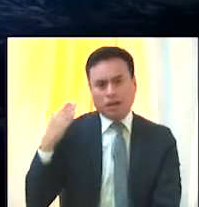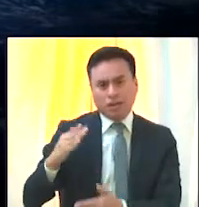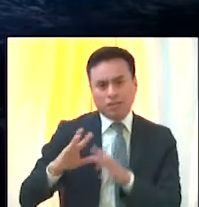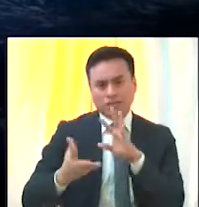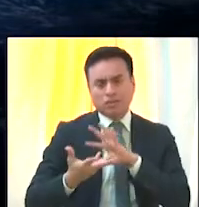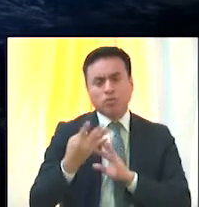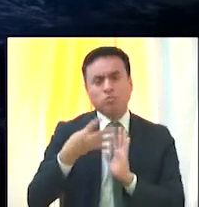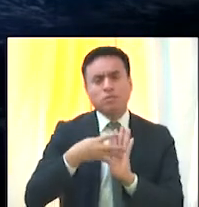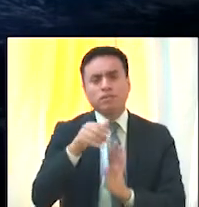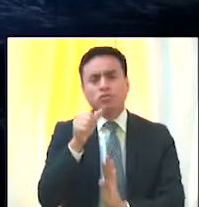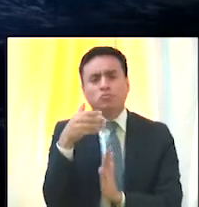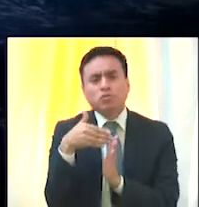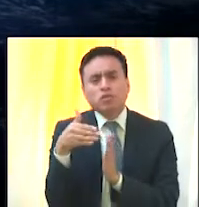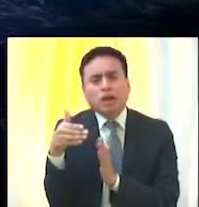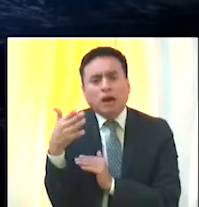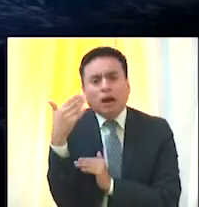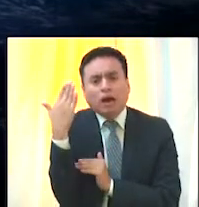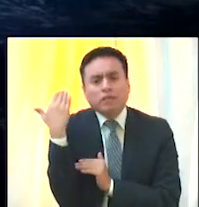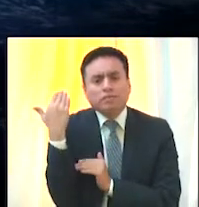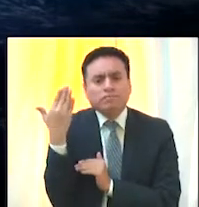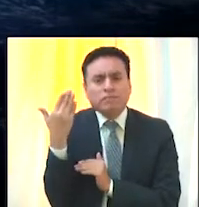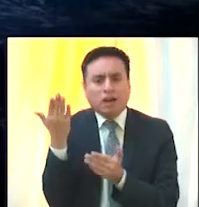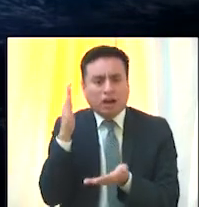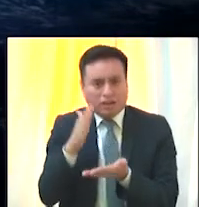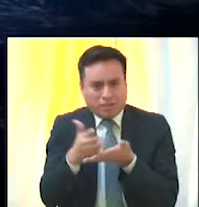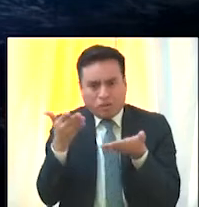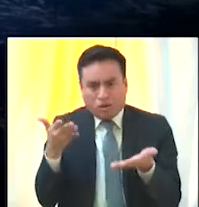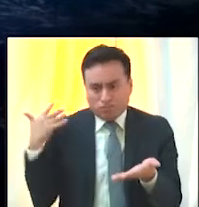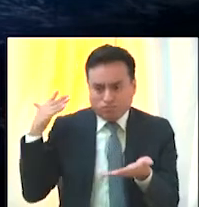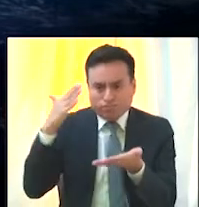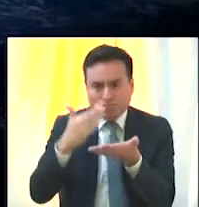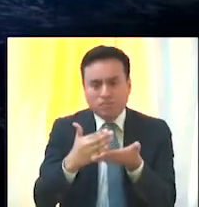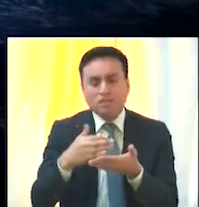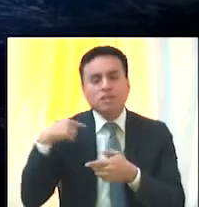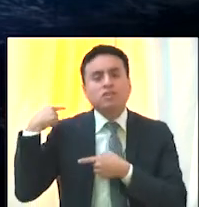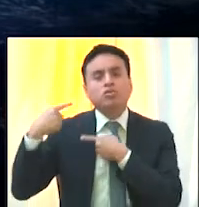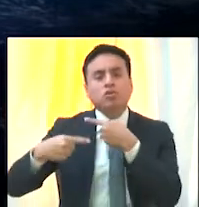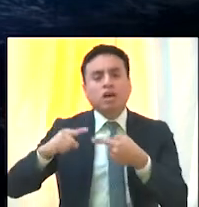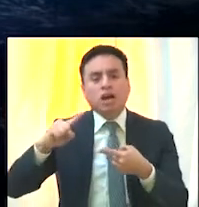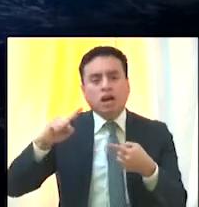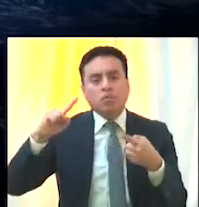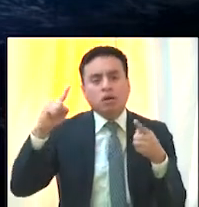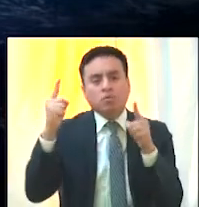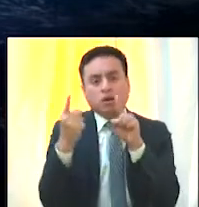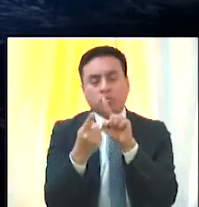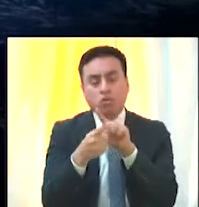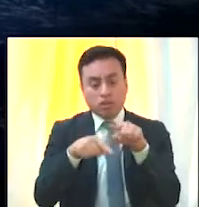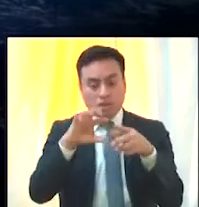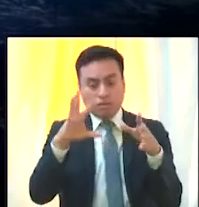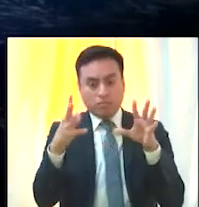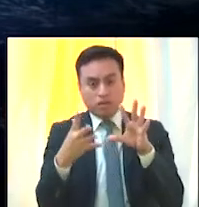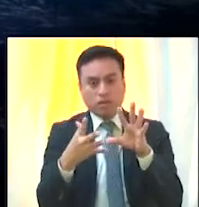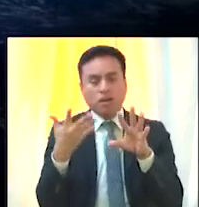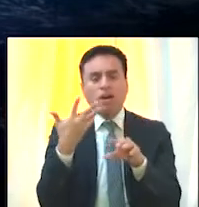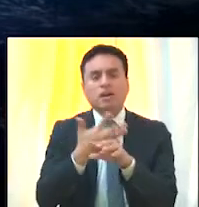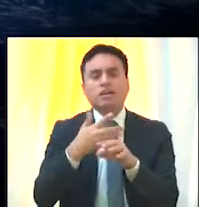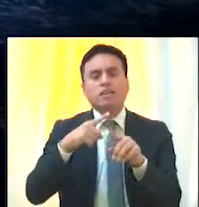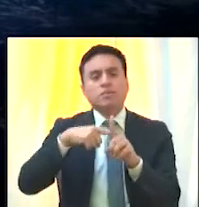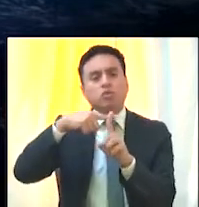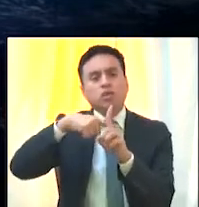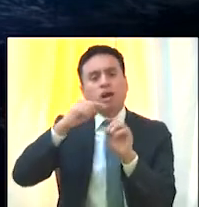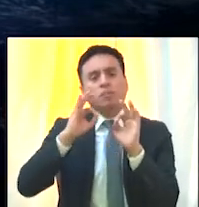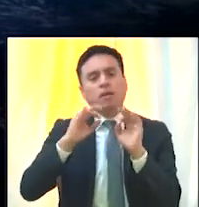unos 4.600 millones de años atrás hasta hoy día es una historia de permanente cambio en que el planeta ha fluctuado su temperatura